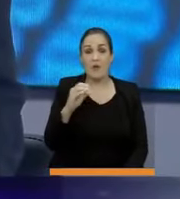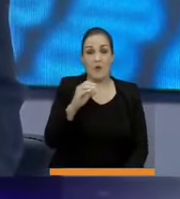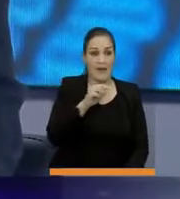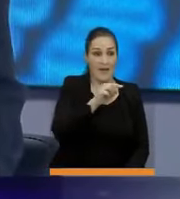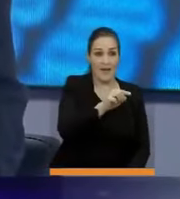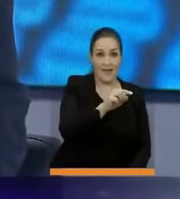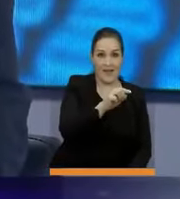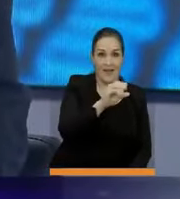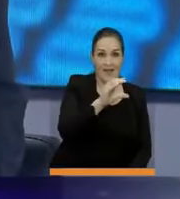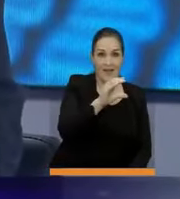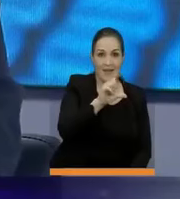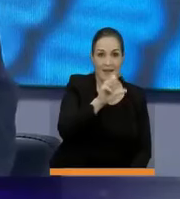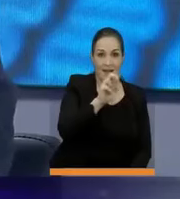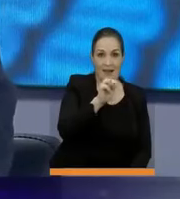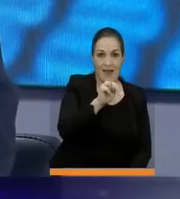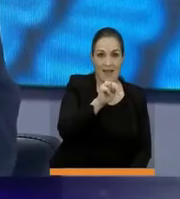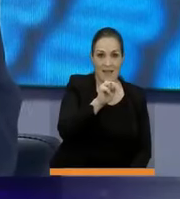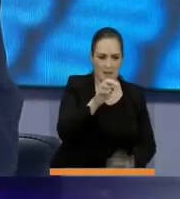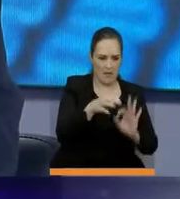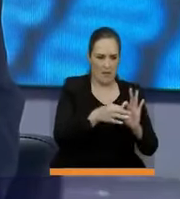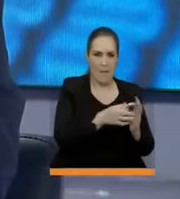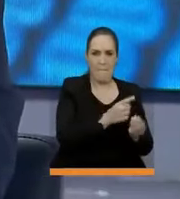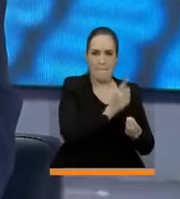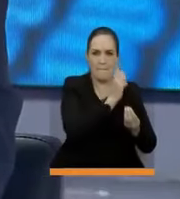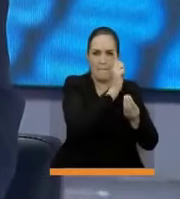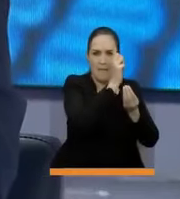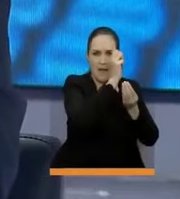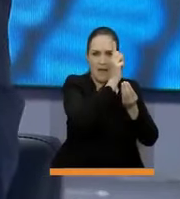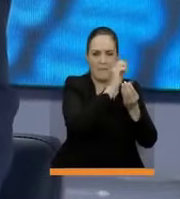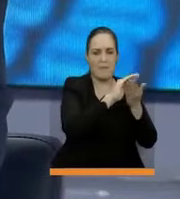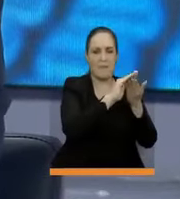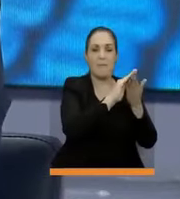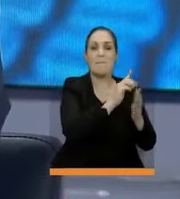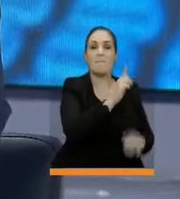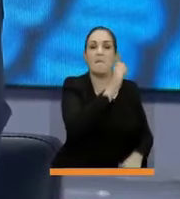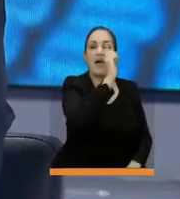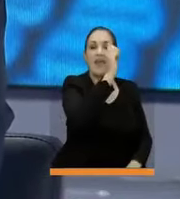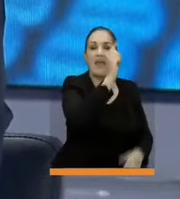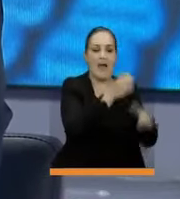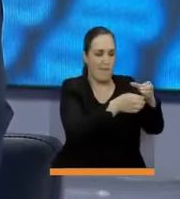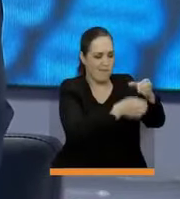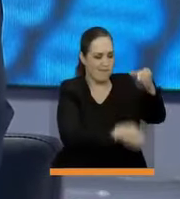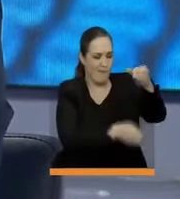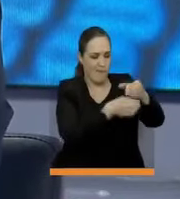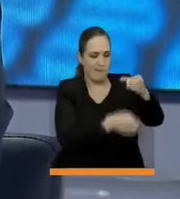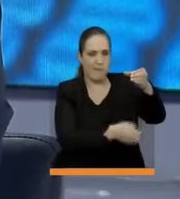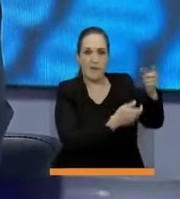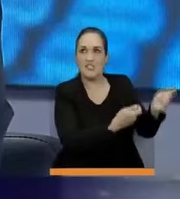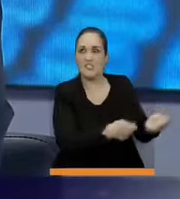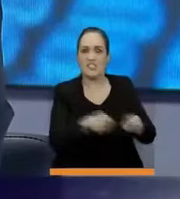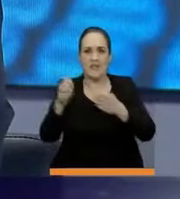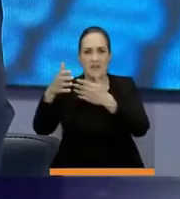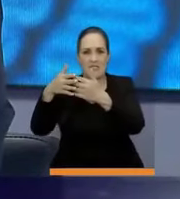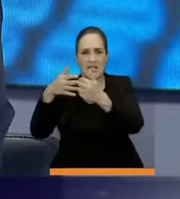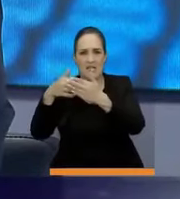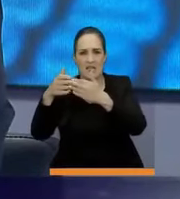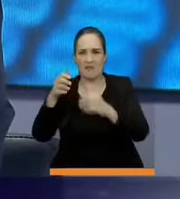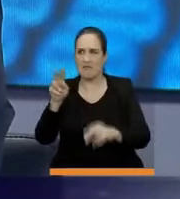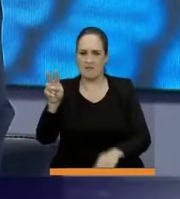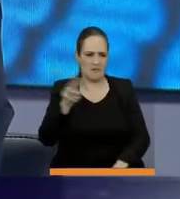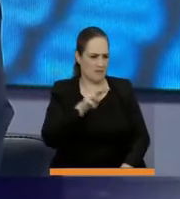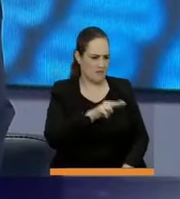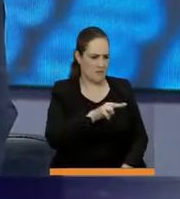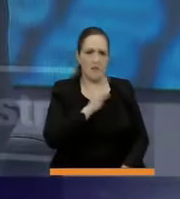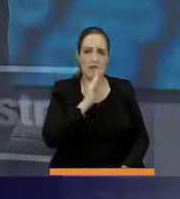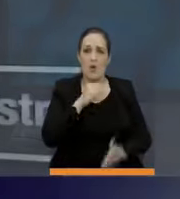Golfo, maderas, reconstrucción de San Andrés. Tenemos alertas en Santander de ejecución de recursos de la Unidad